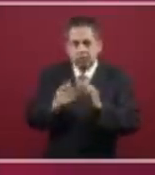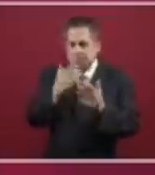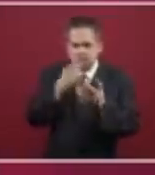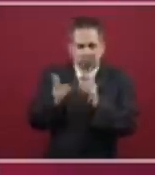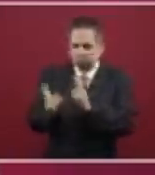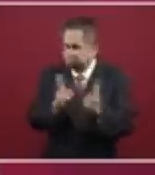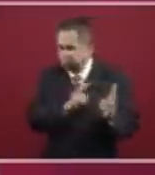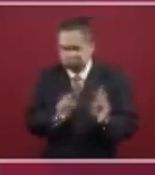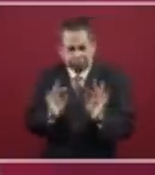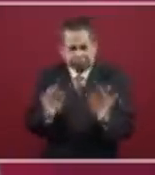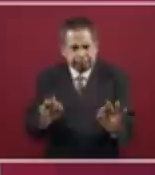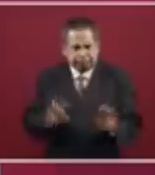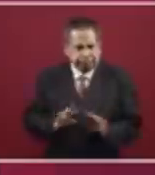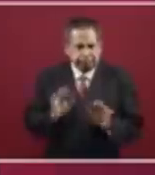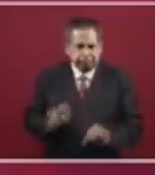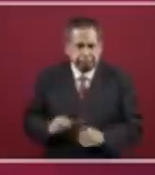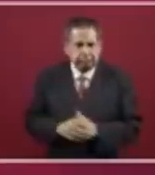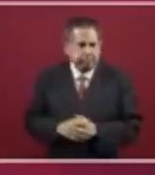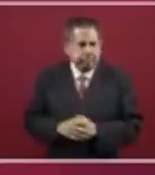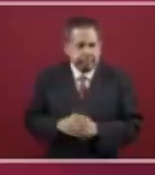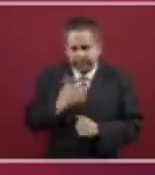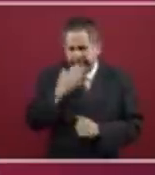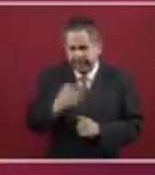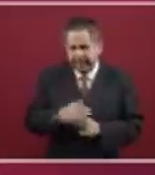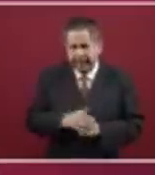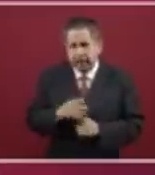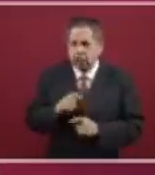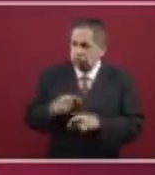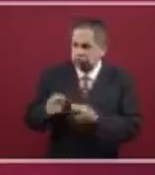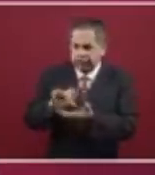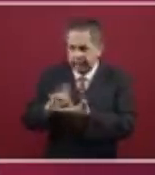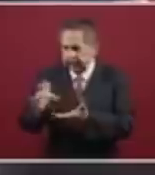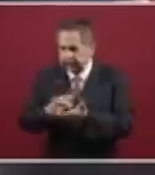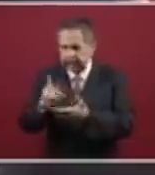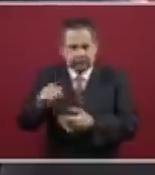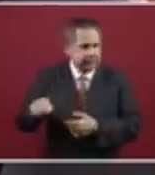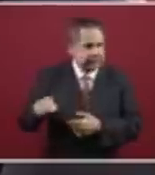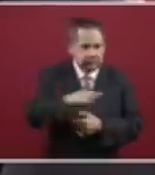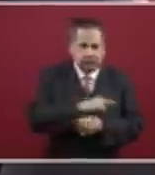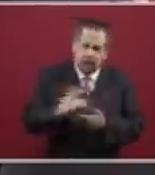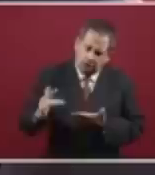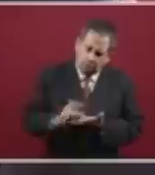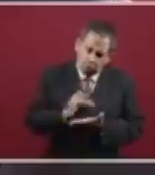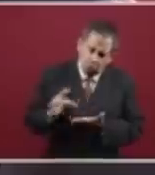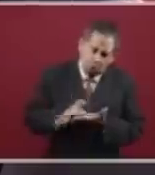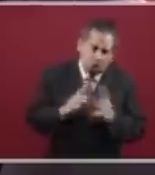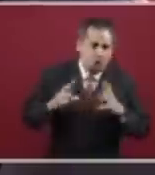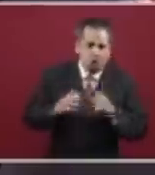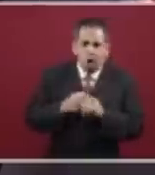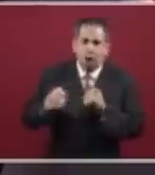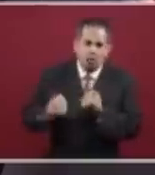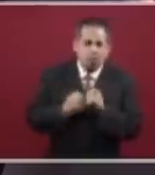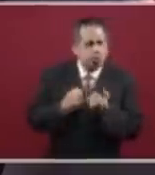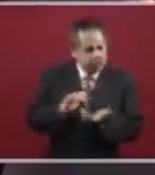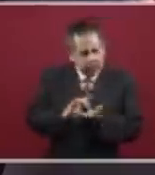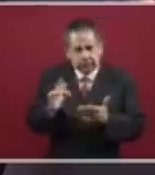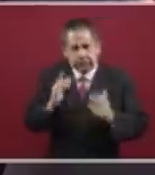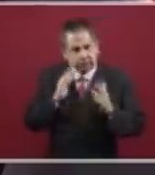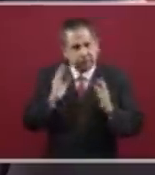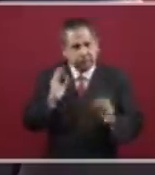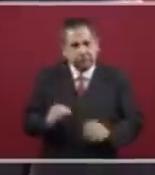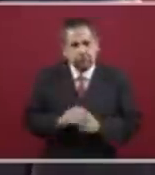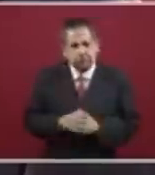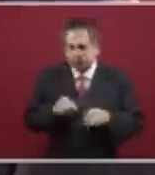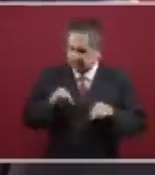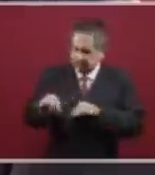términos. Yo les agradecí todo su apoyo, todo su respaldo.